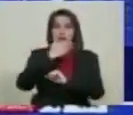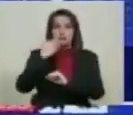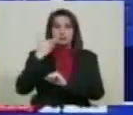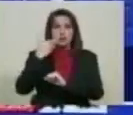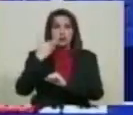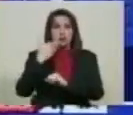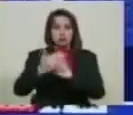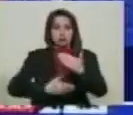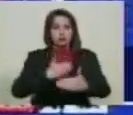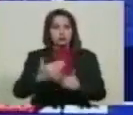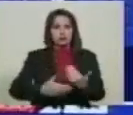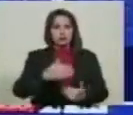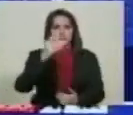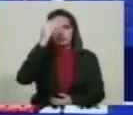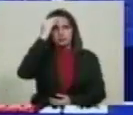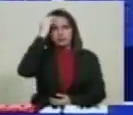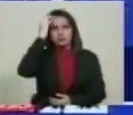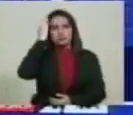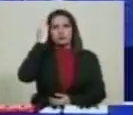aceleración.